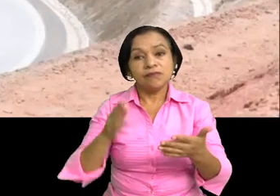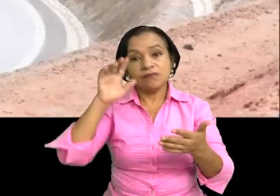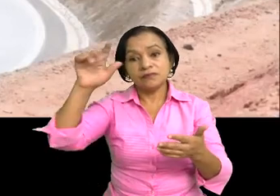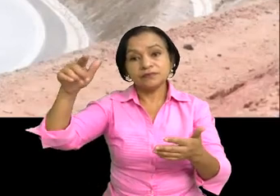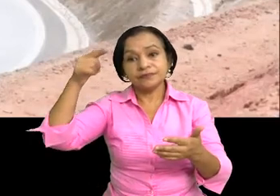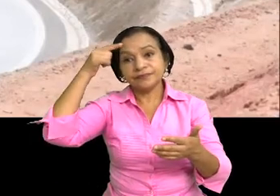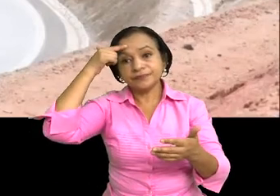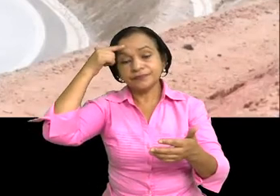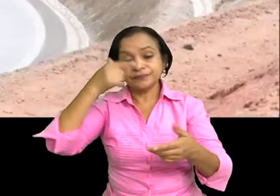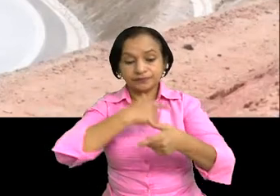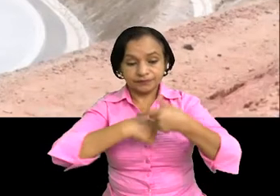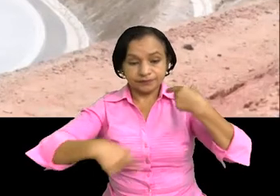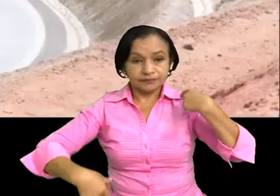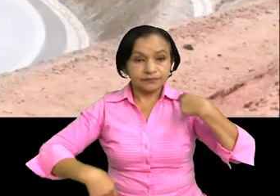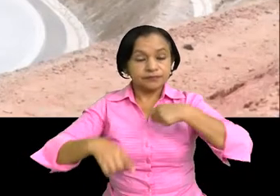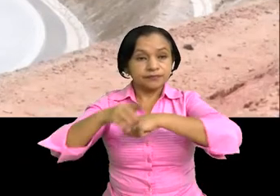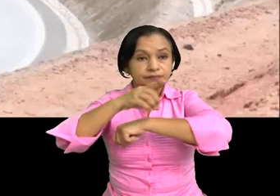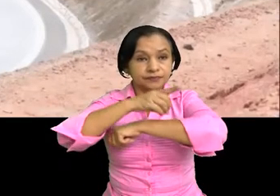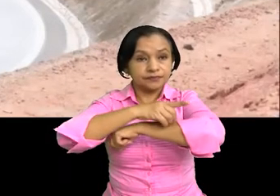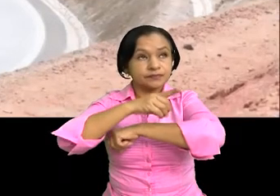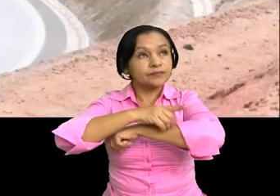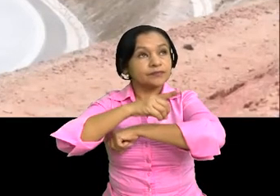gobierno del presidente Daniel Ortega